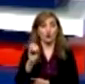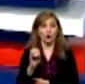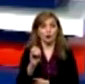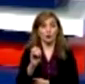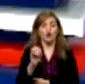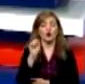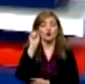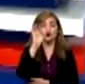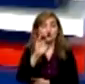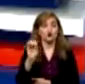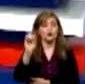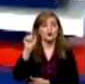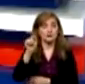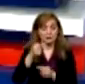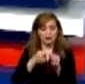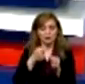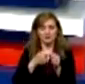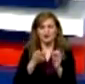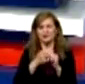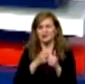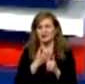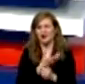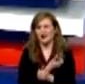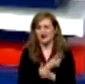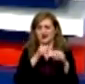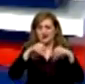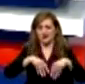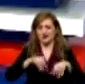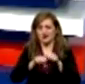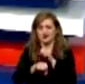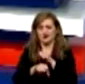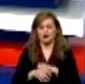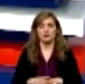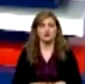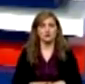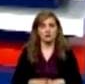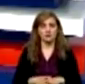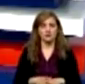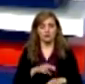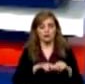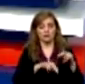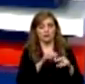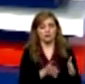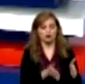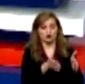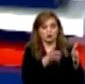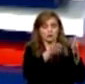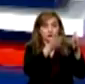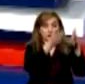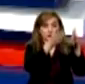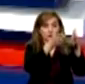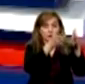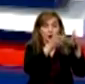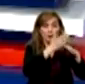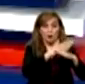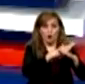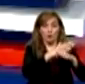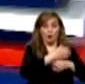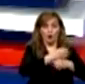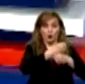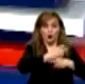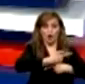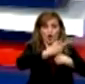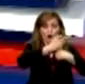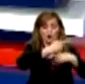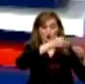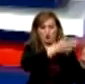al suroriente de Quito, sufren los estragos de las lluvias. El muro que construyeron colapsó completamente, dejando pues